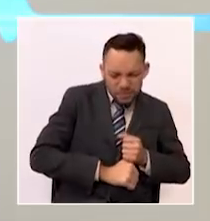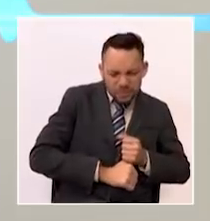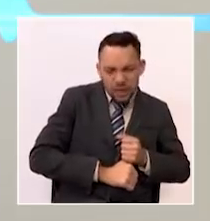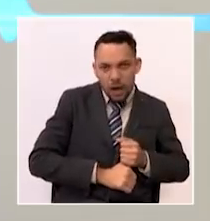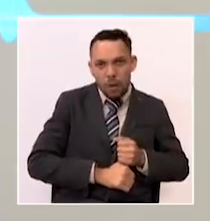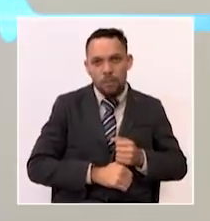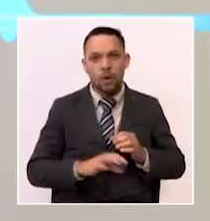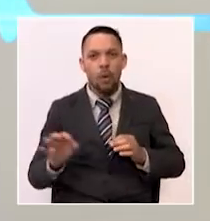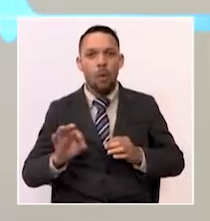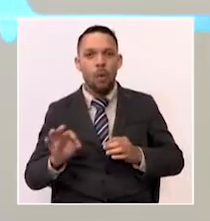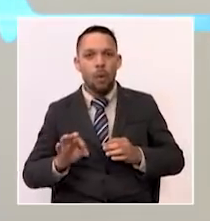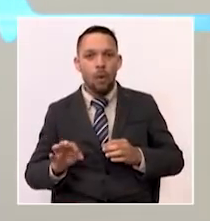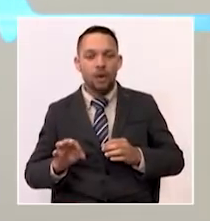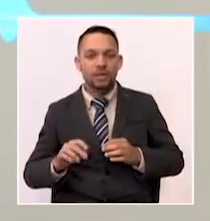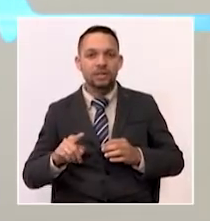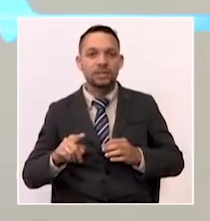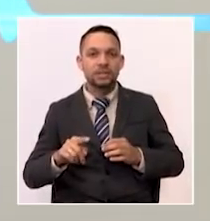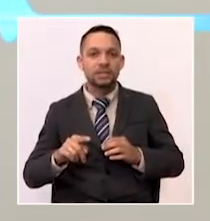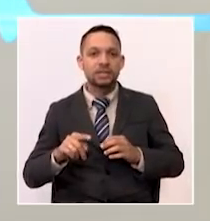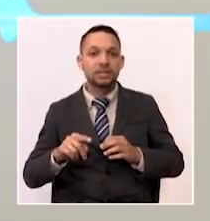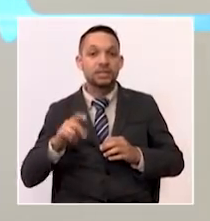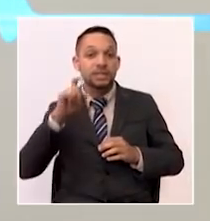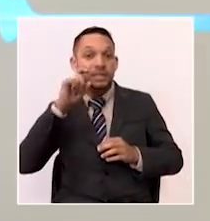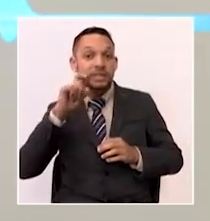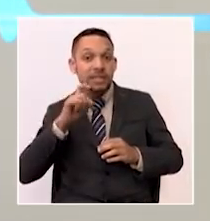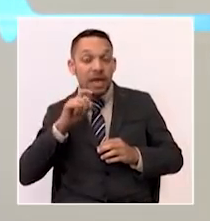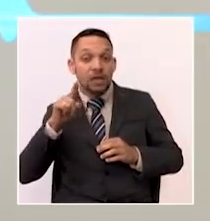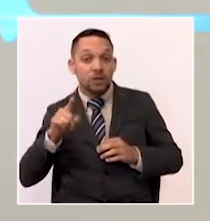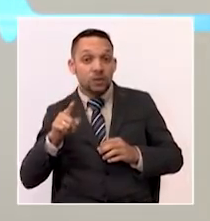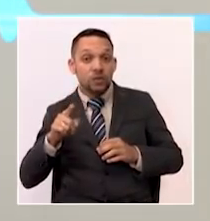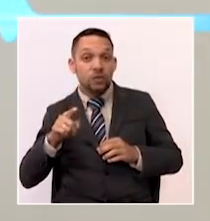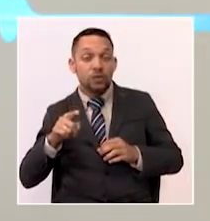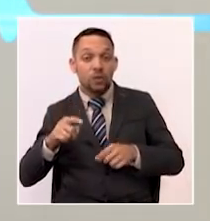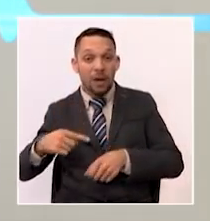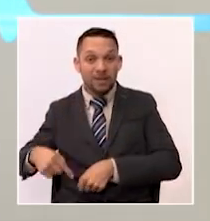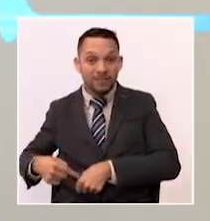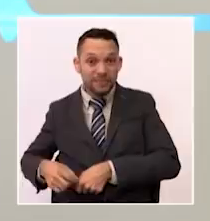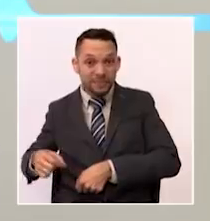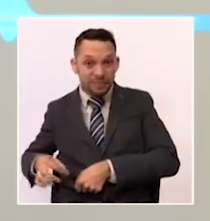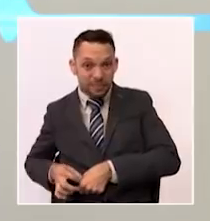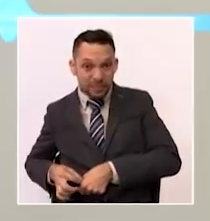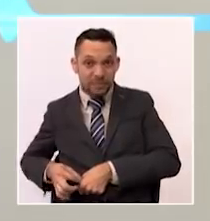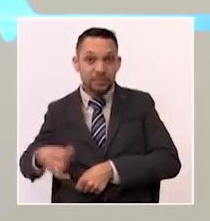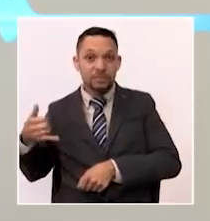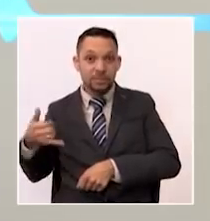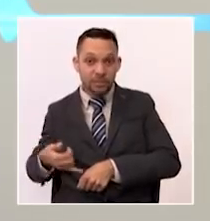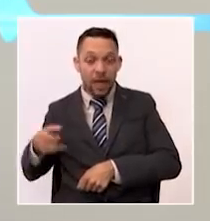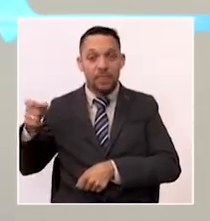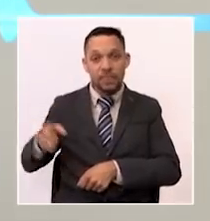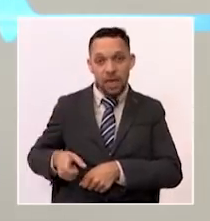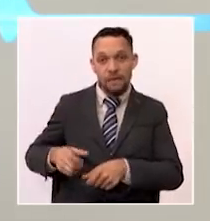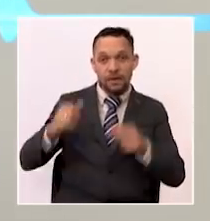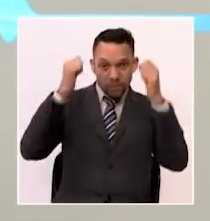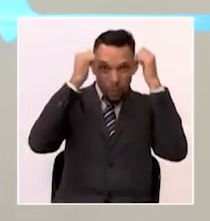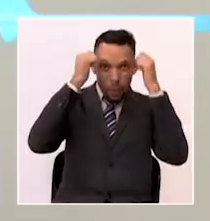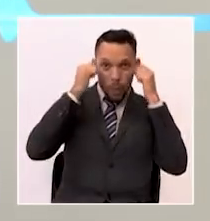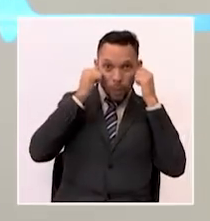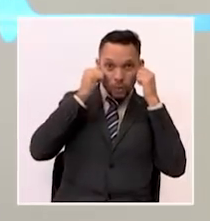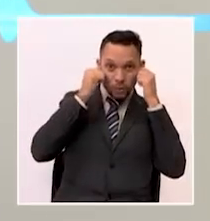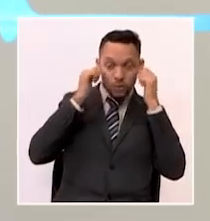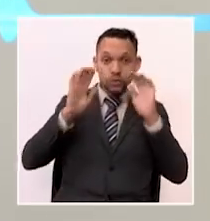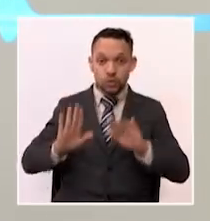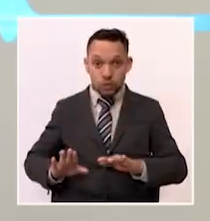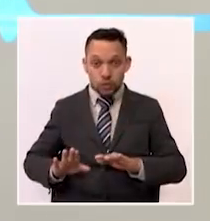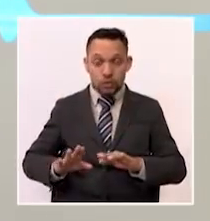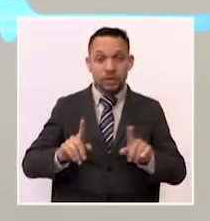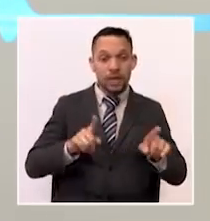que acostumbran tener sexo anal. Es muy importante que durante el sexo anal la paciente utilice un condón. Y cuando va a tener la relación a